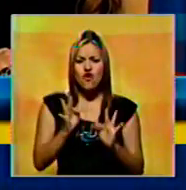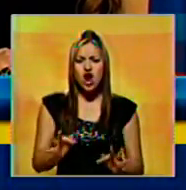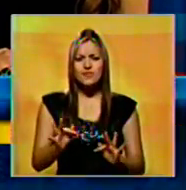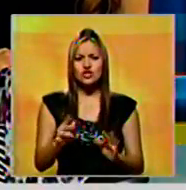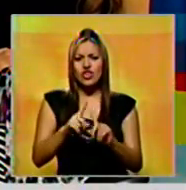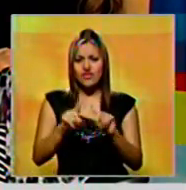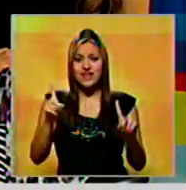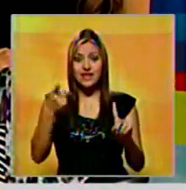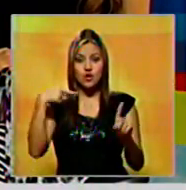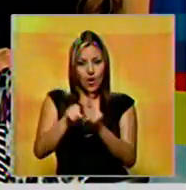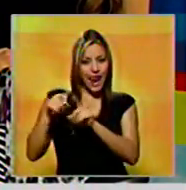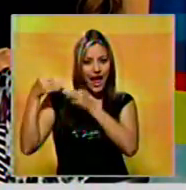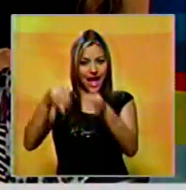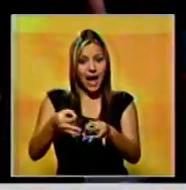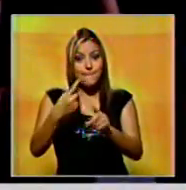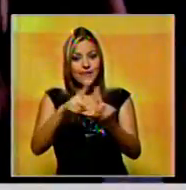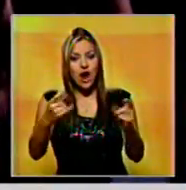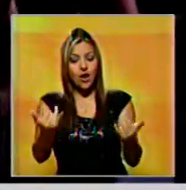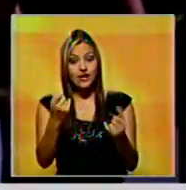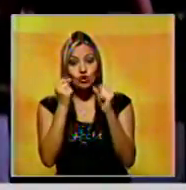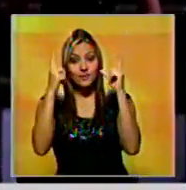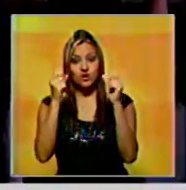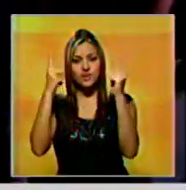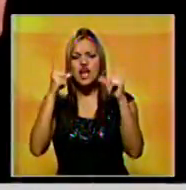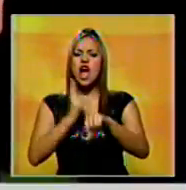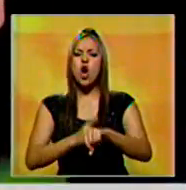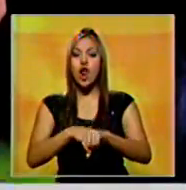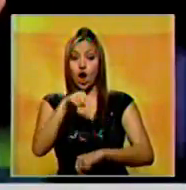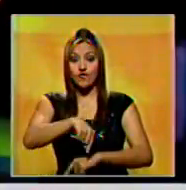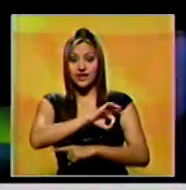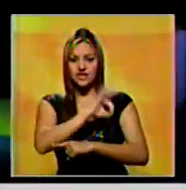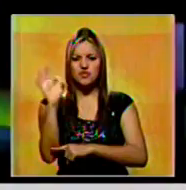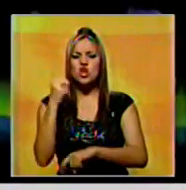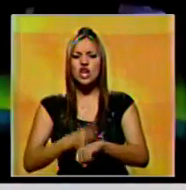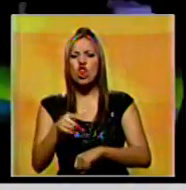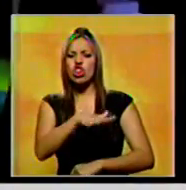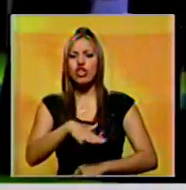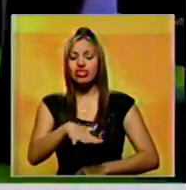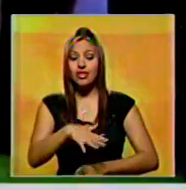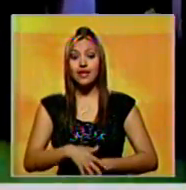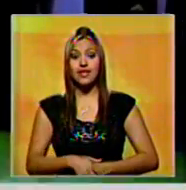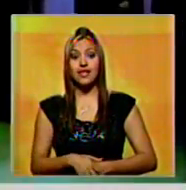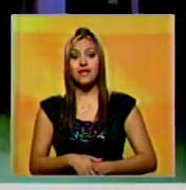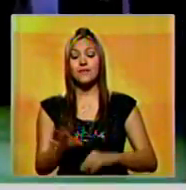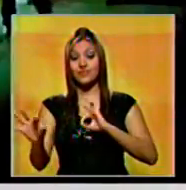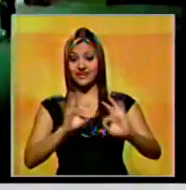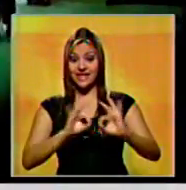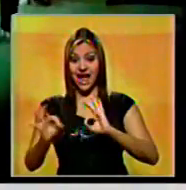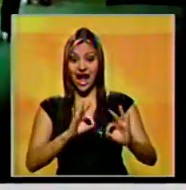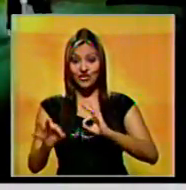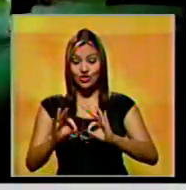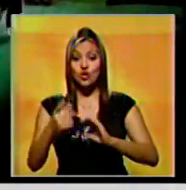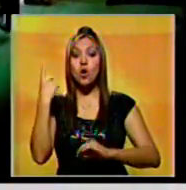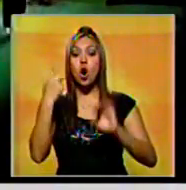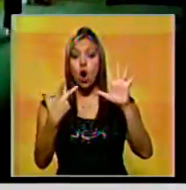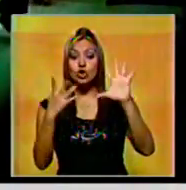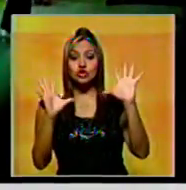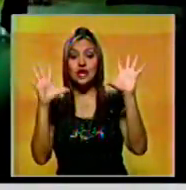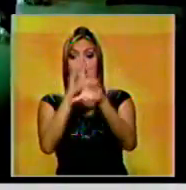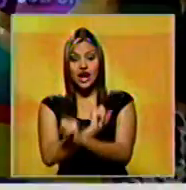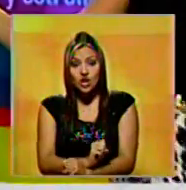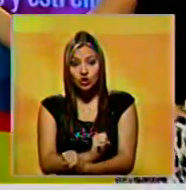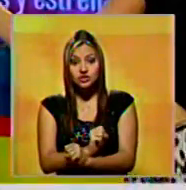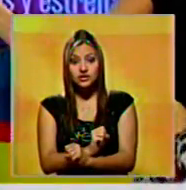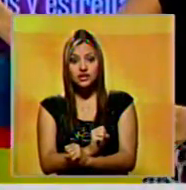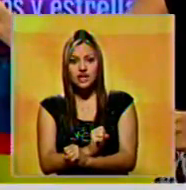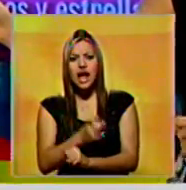bastante diferente y con muchas sorpresas. ¿A qué hora hoy en Barquisimeto y dónde? Así es, bueno, en el Teatro Juárez a las 8 de la noche, que